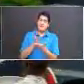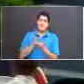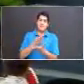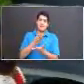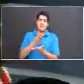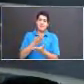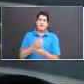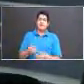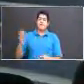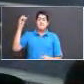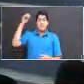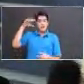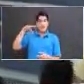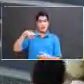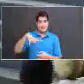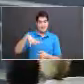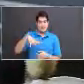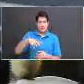Bienaventurado